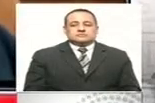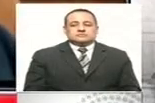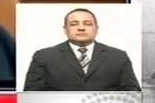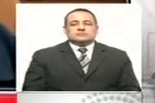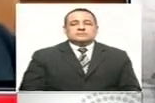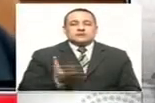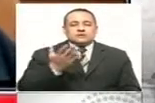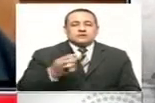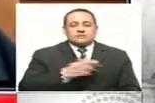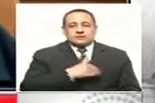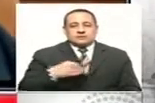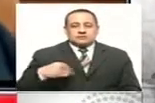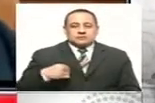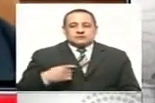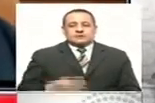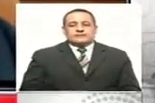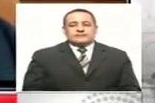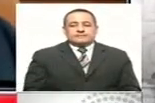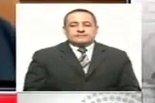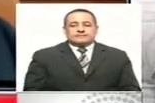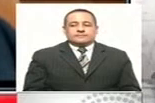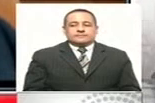Señora Mirta,